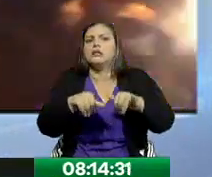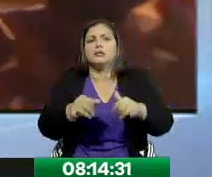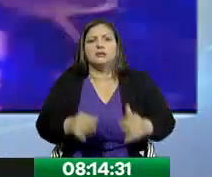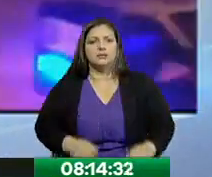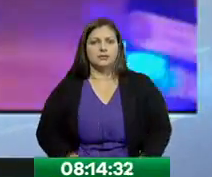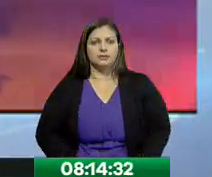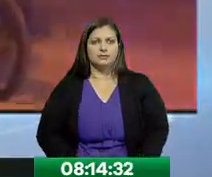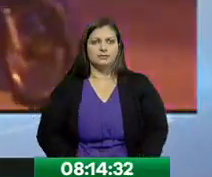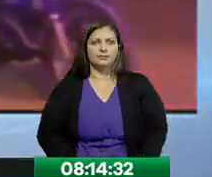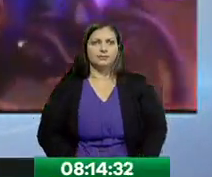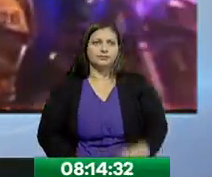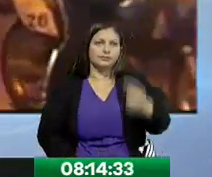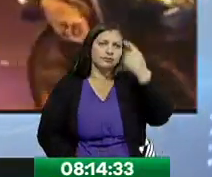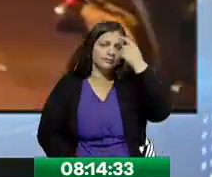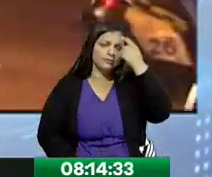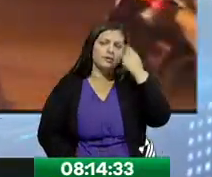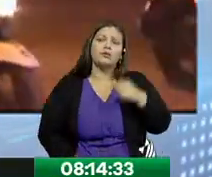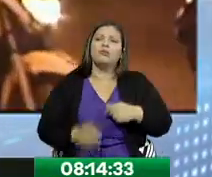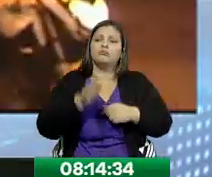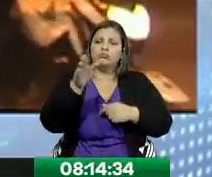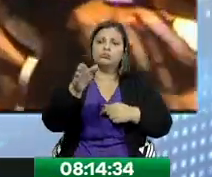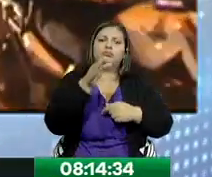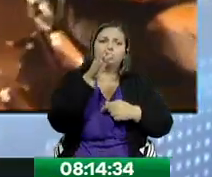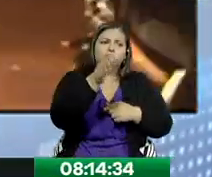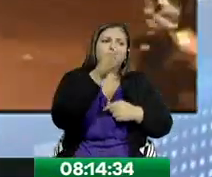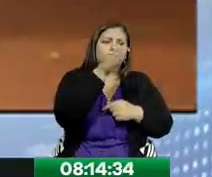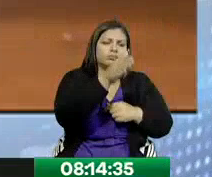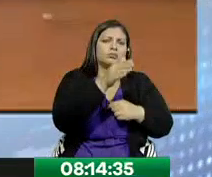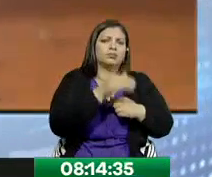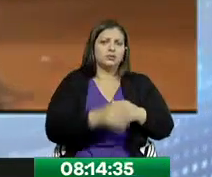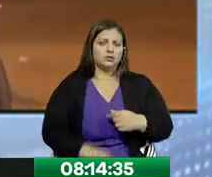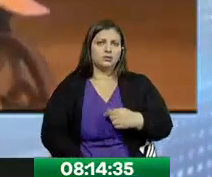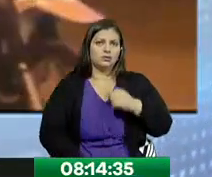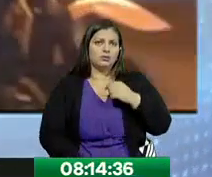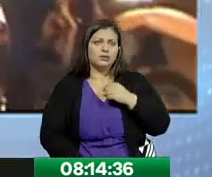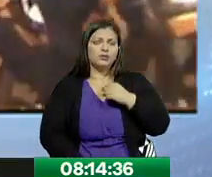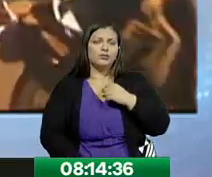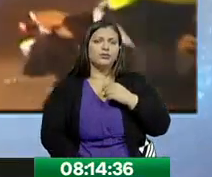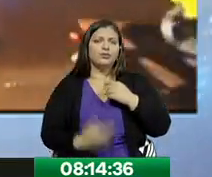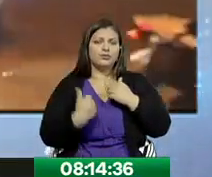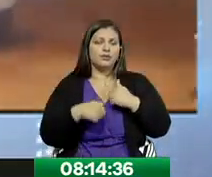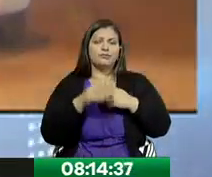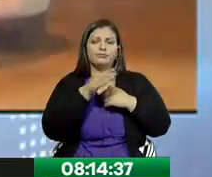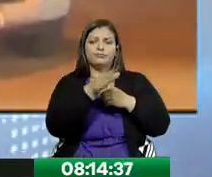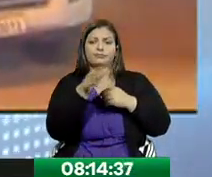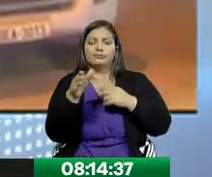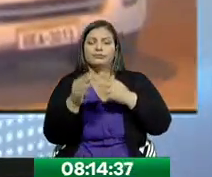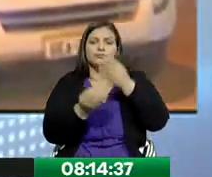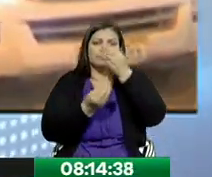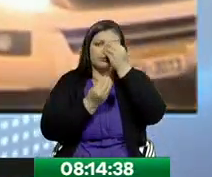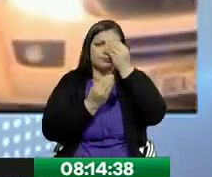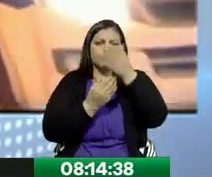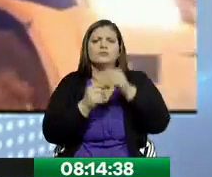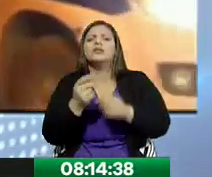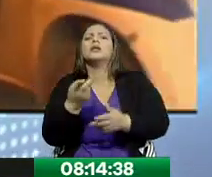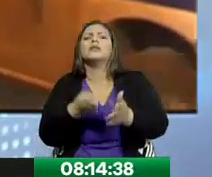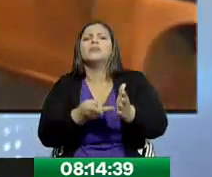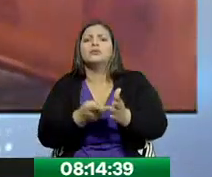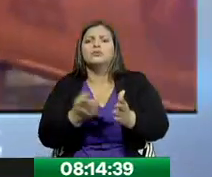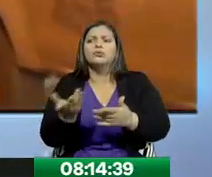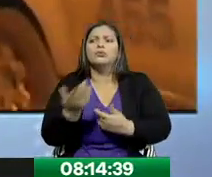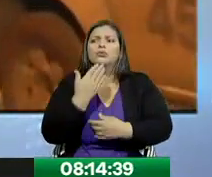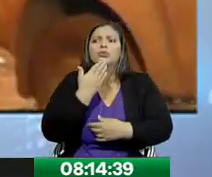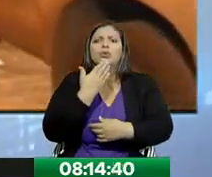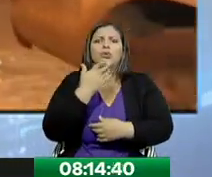El ministro Palacios, Boris Palacios, se ha comprometido a gestionar directamente que se asignen rápidamente los valores del